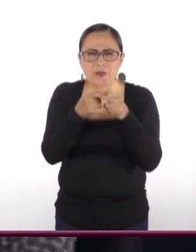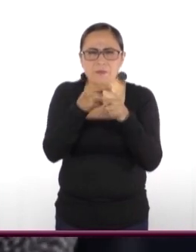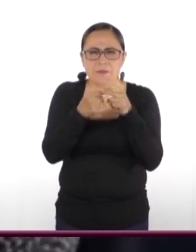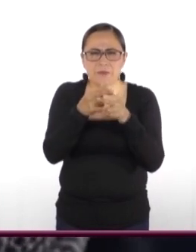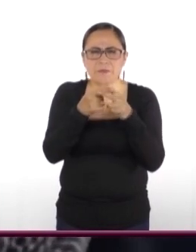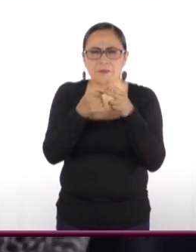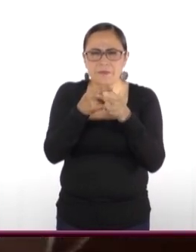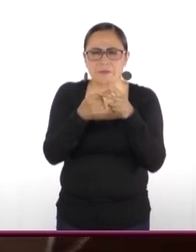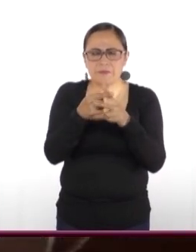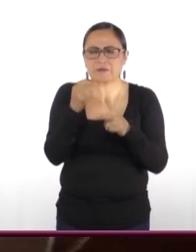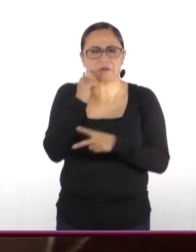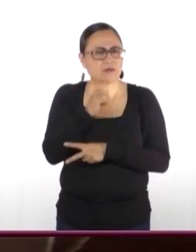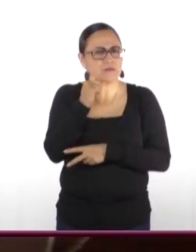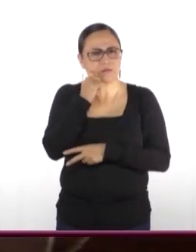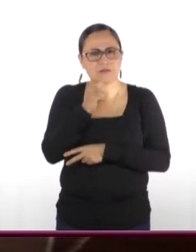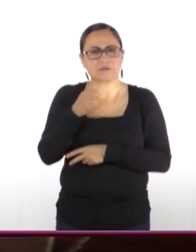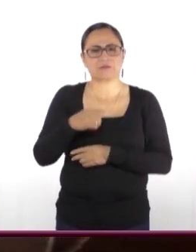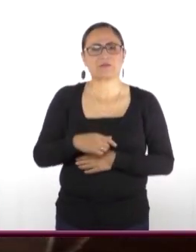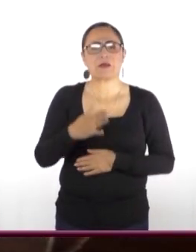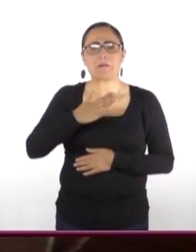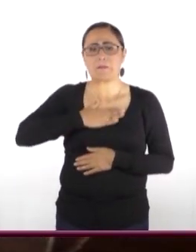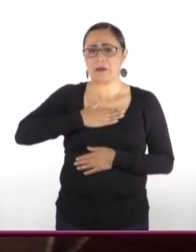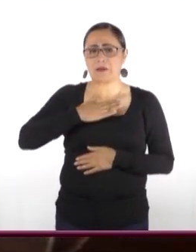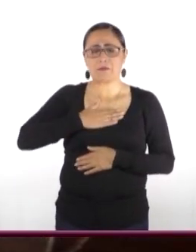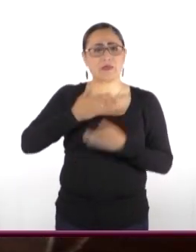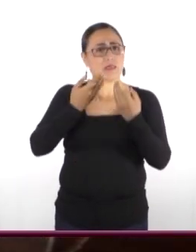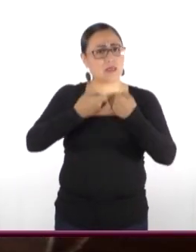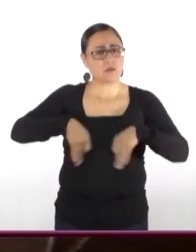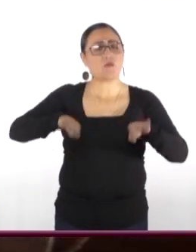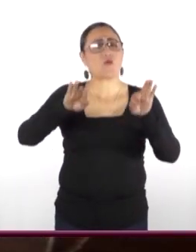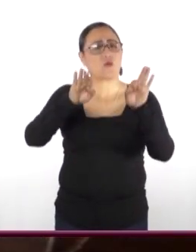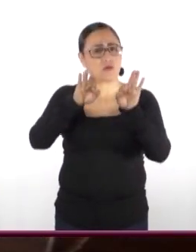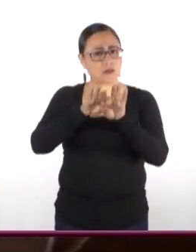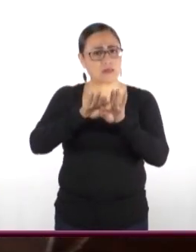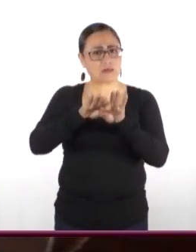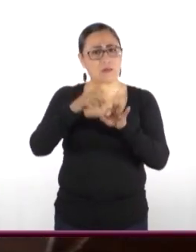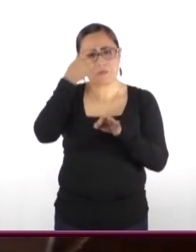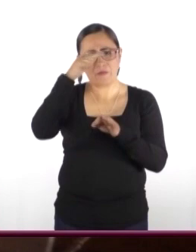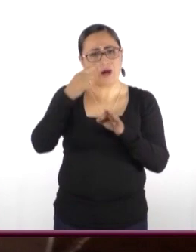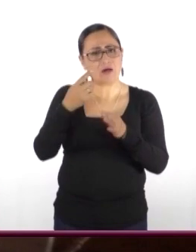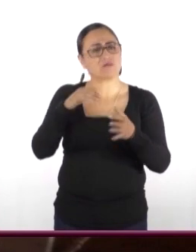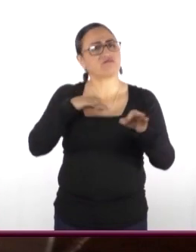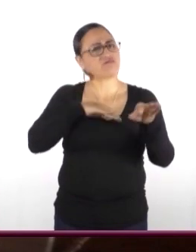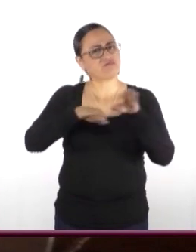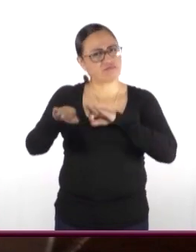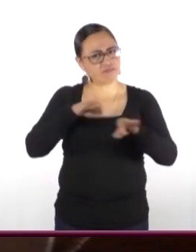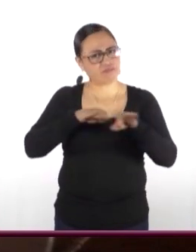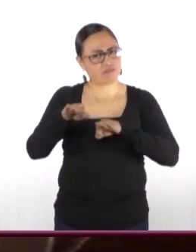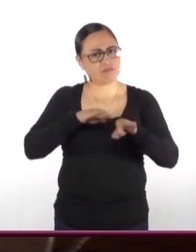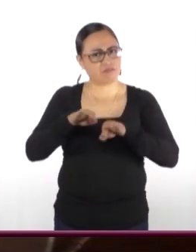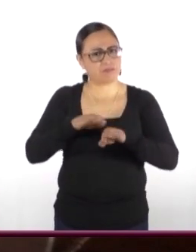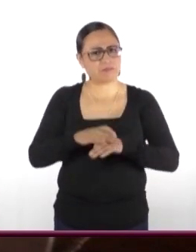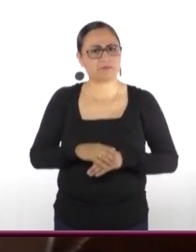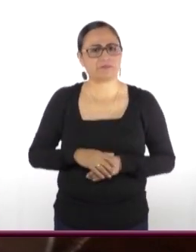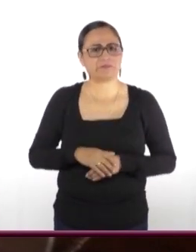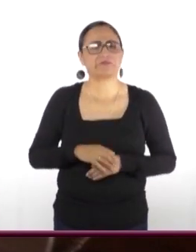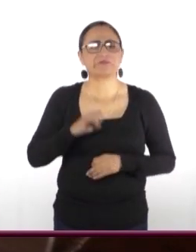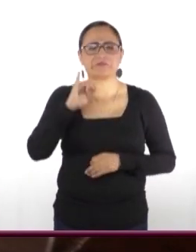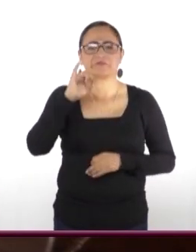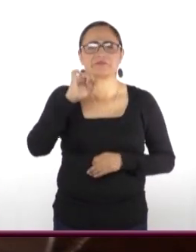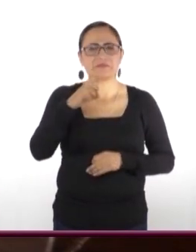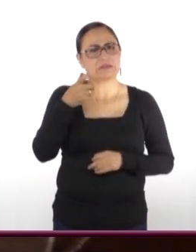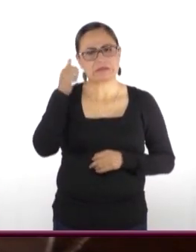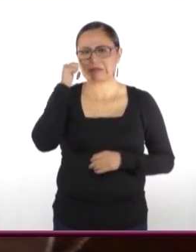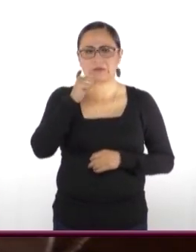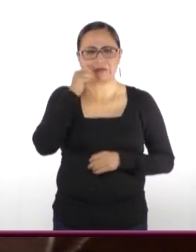haciendo cálculos. El cálculo para mí es un elemento fundamental de mi trabajo. En ese sentido, creo